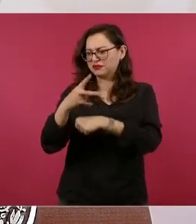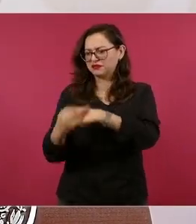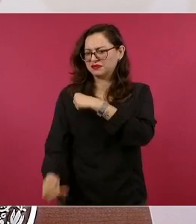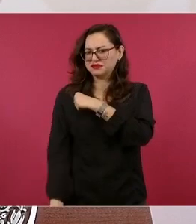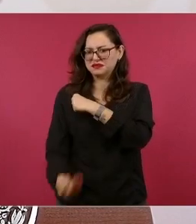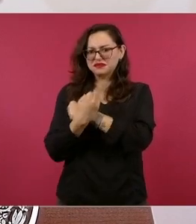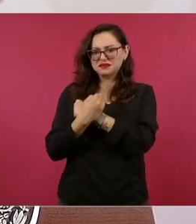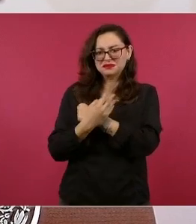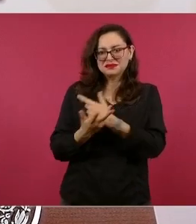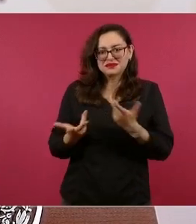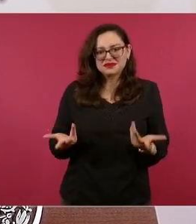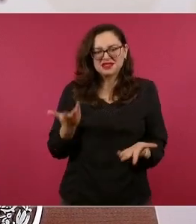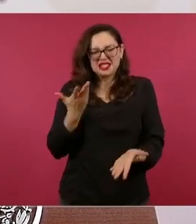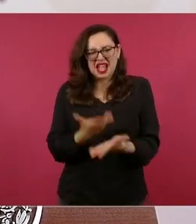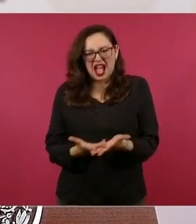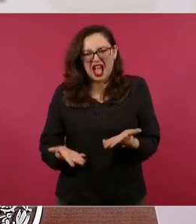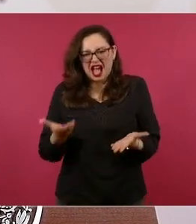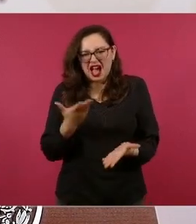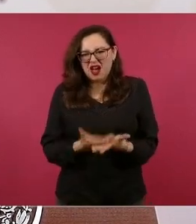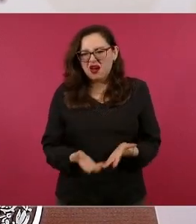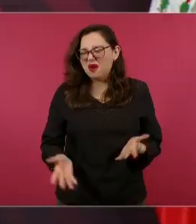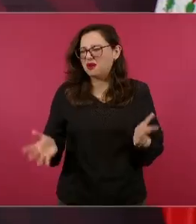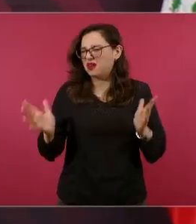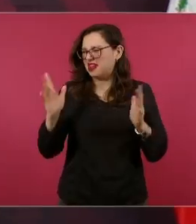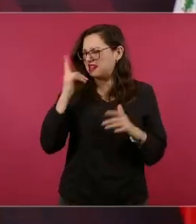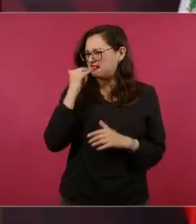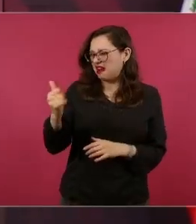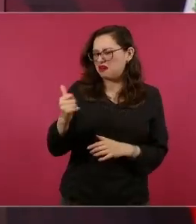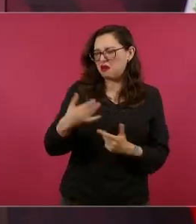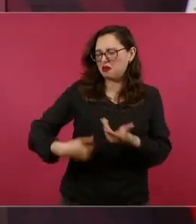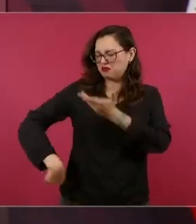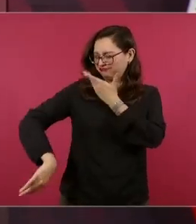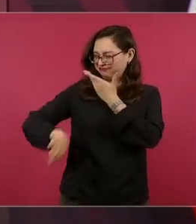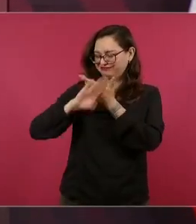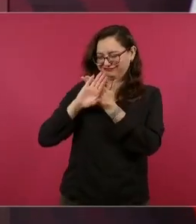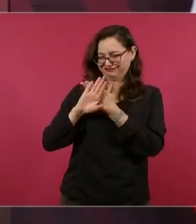ciudad, o ciertos sectores.